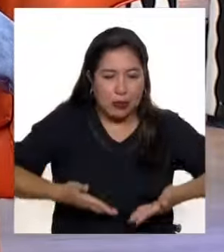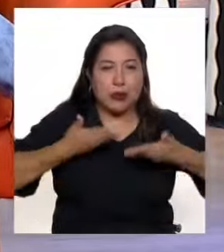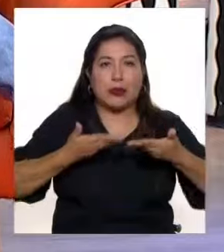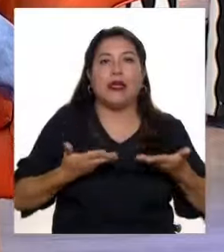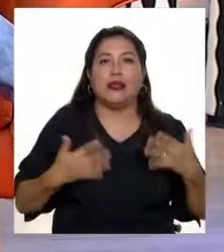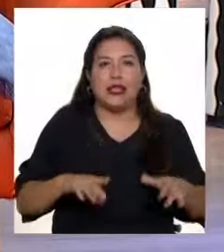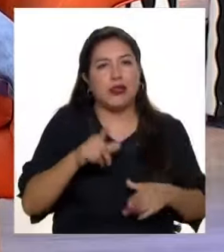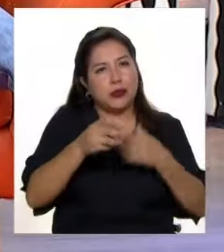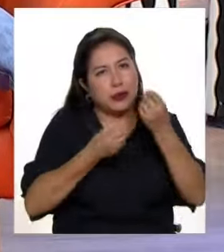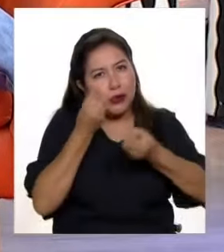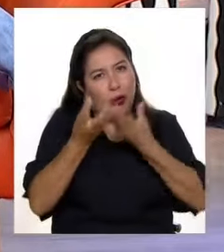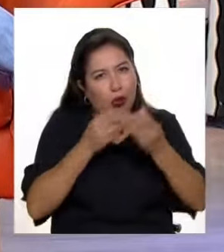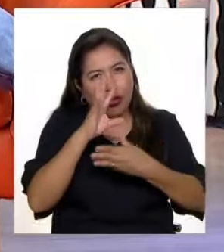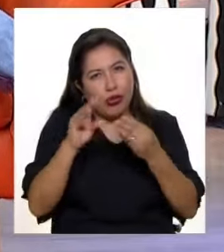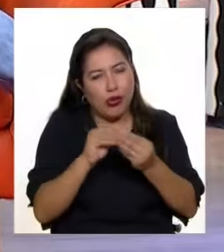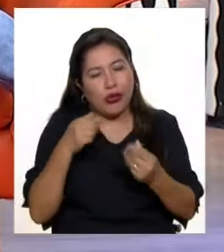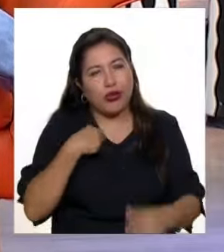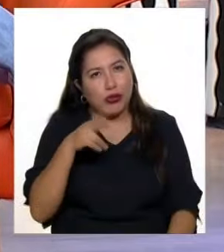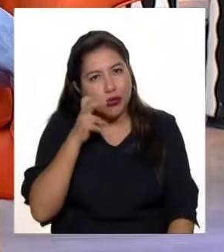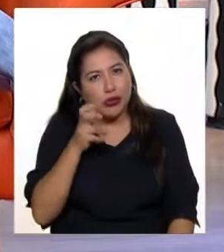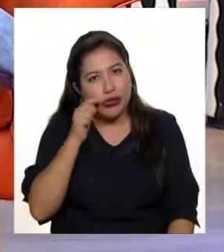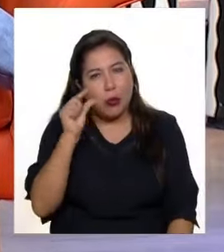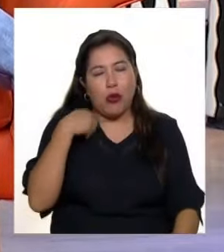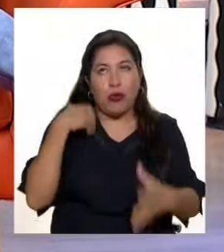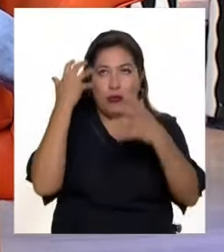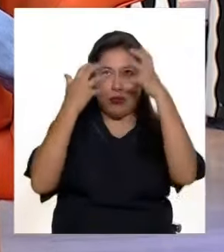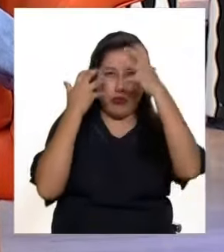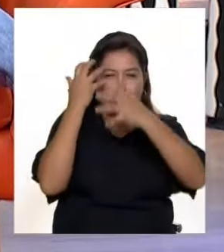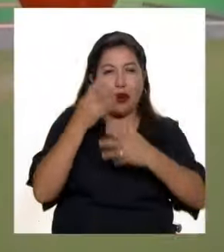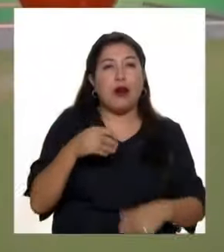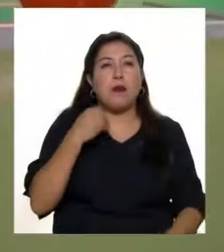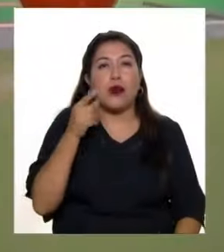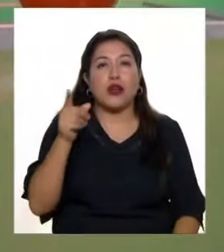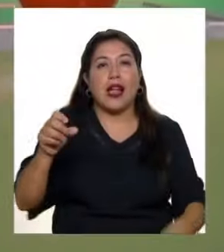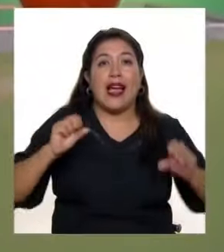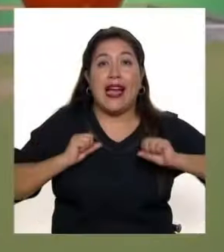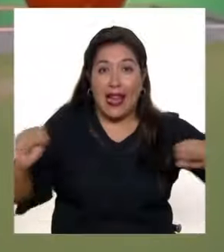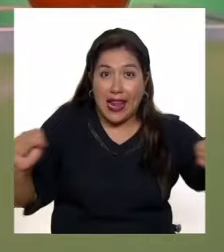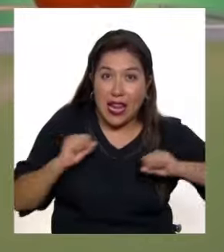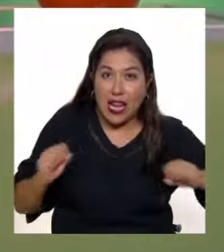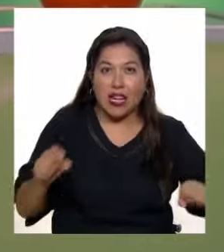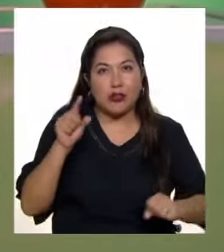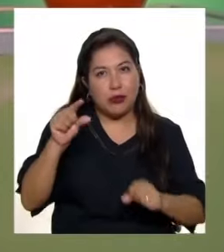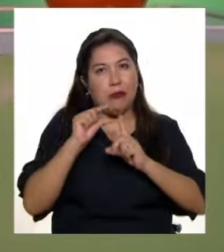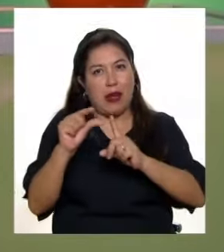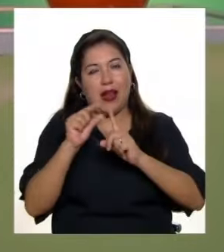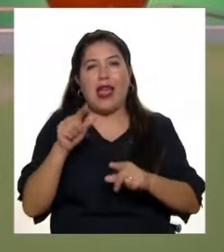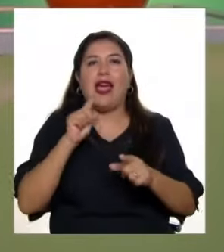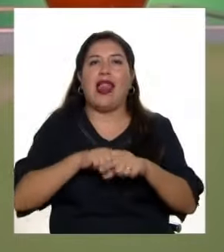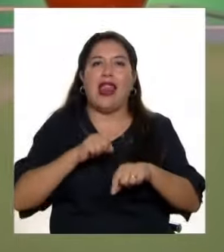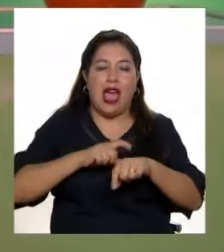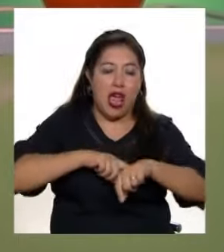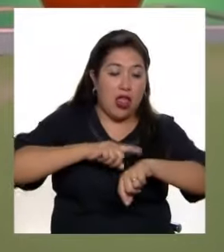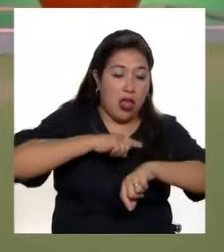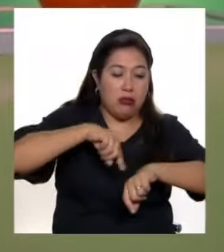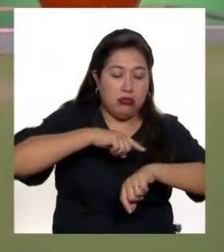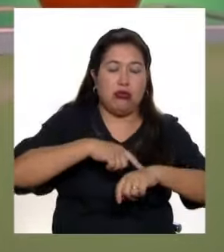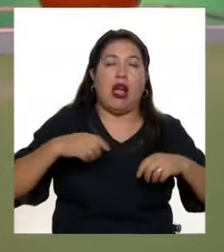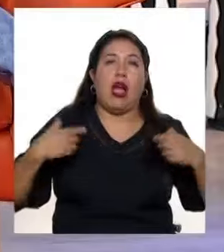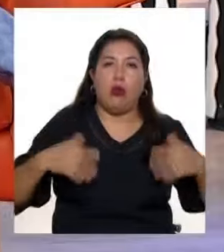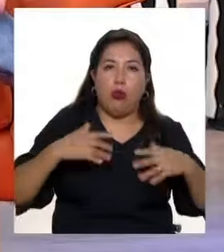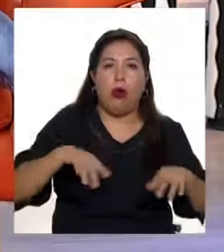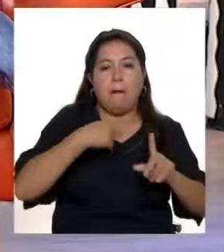qué? Y sí. ¿De qué? Porque la estoy escuchando que el ejercicio, que las horas de entrenamiento, que el canto, que el